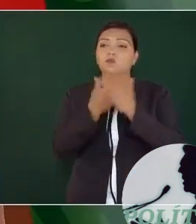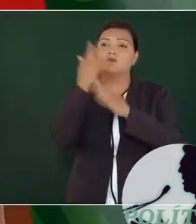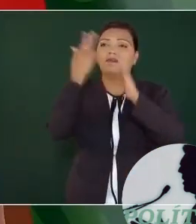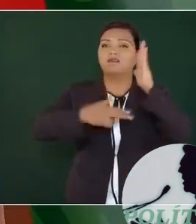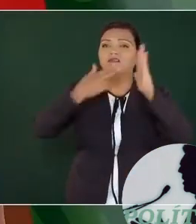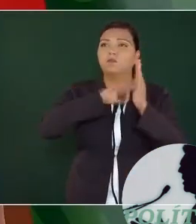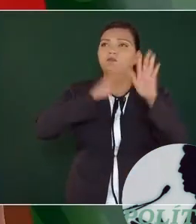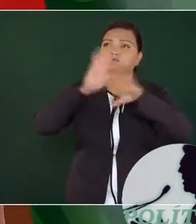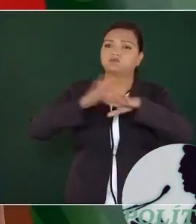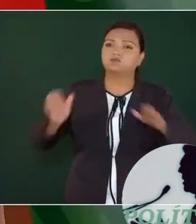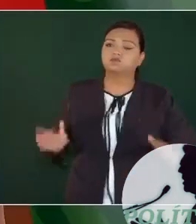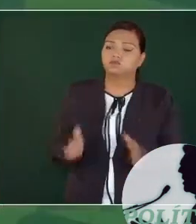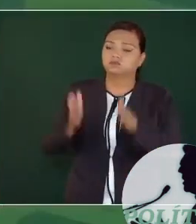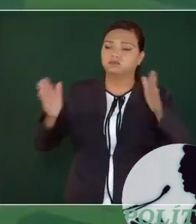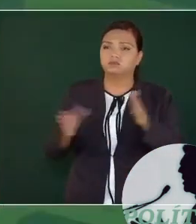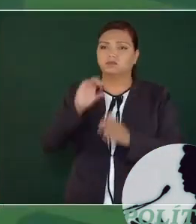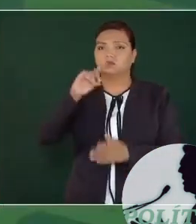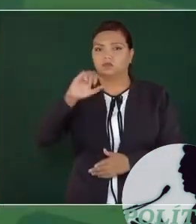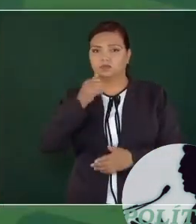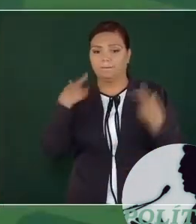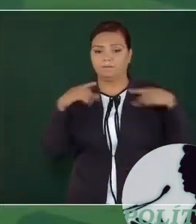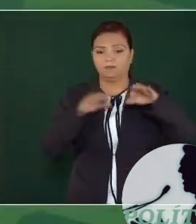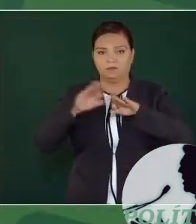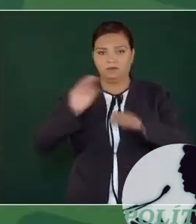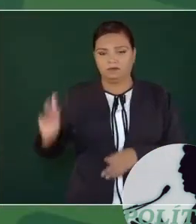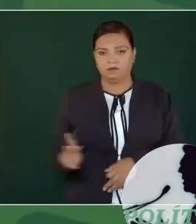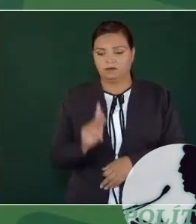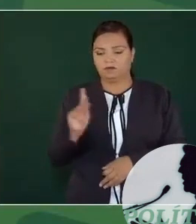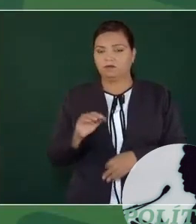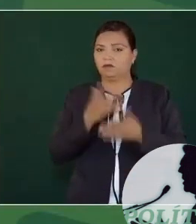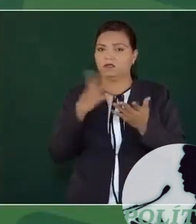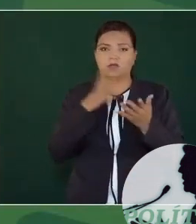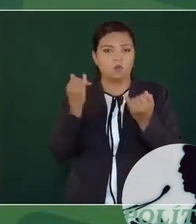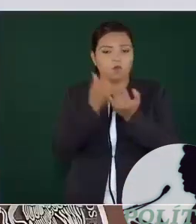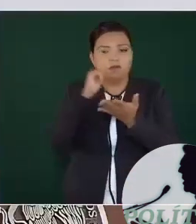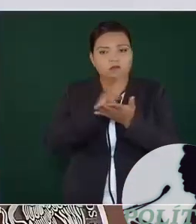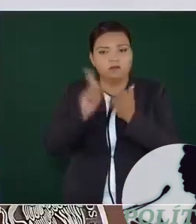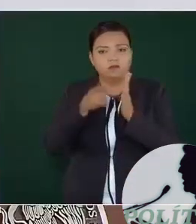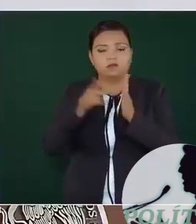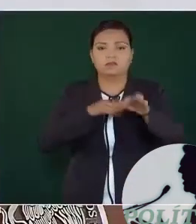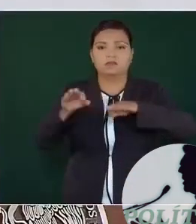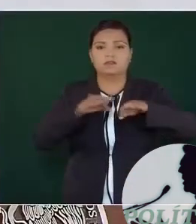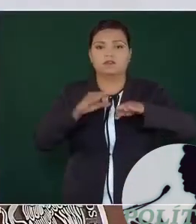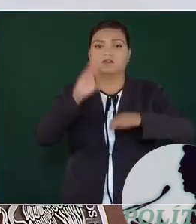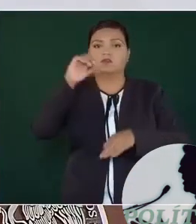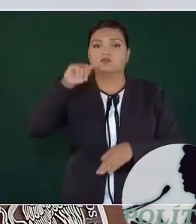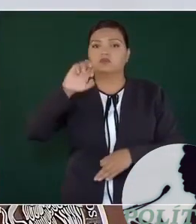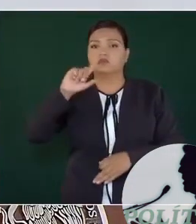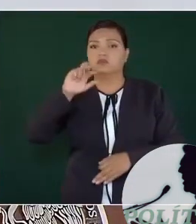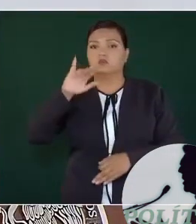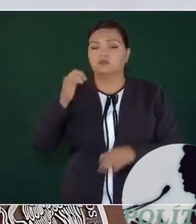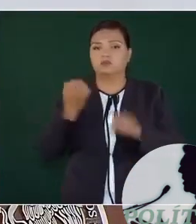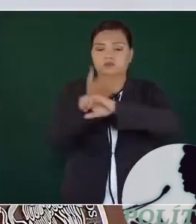para fomentar códigos de conducta del servidor público y hemos restaurado la función de la Contraloría